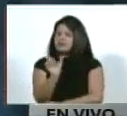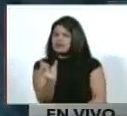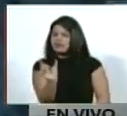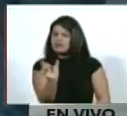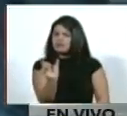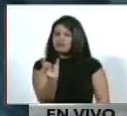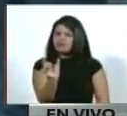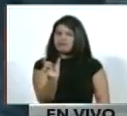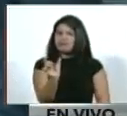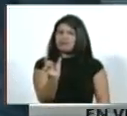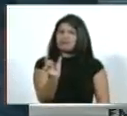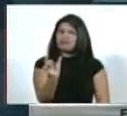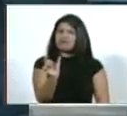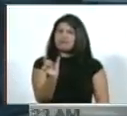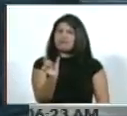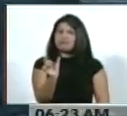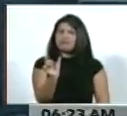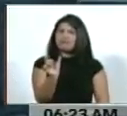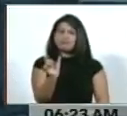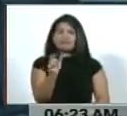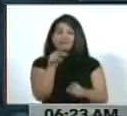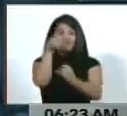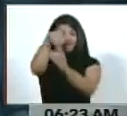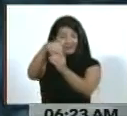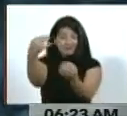que en sí no existía.